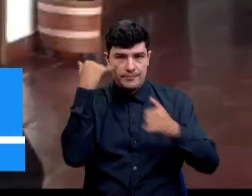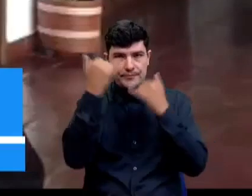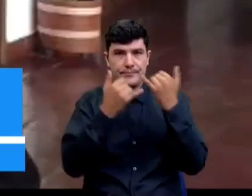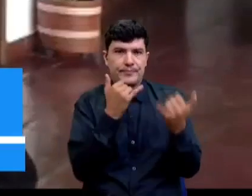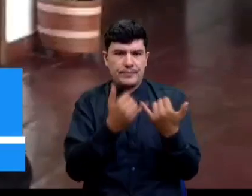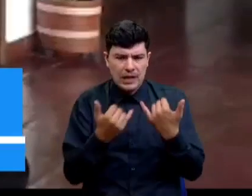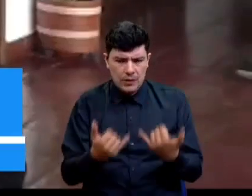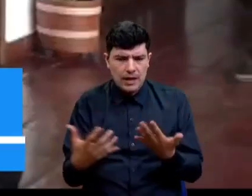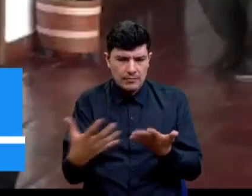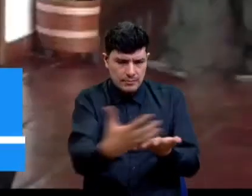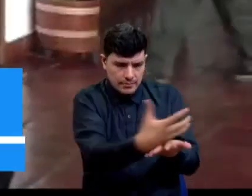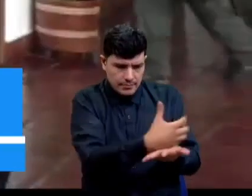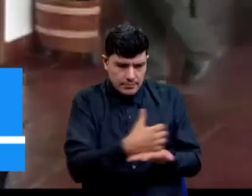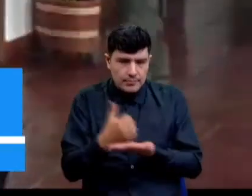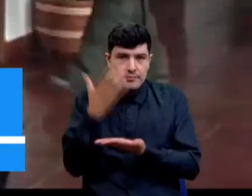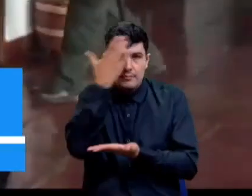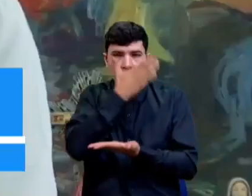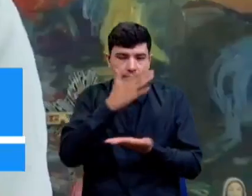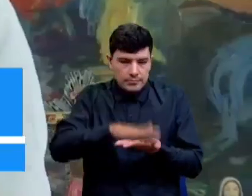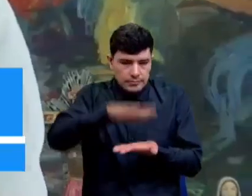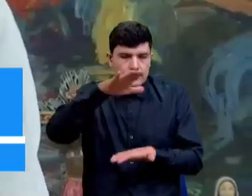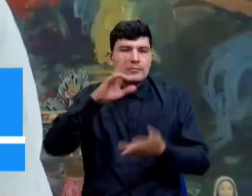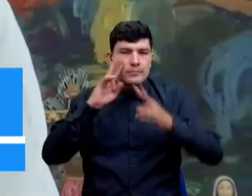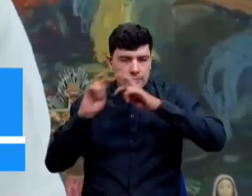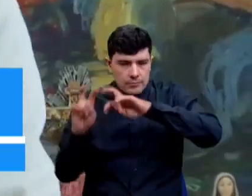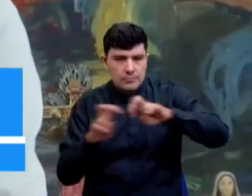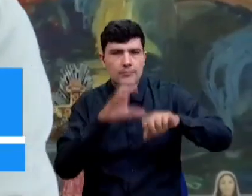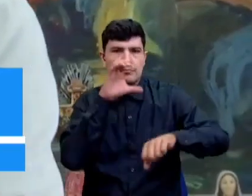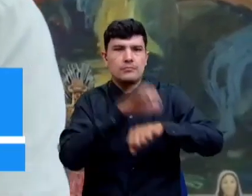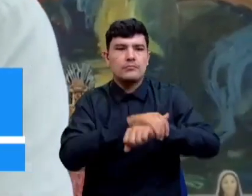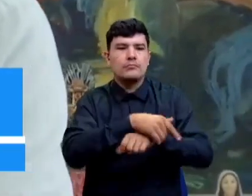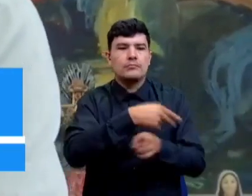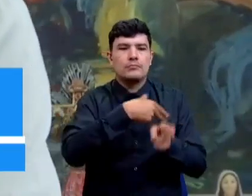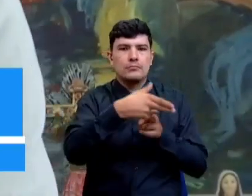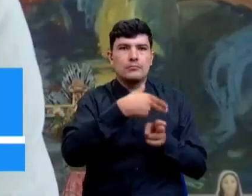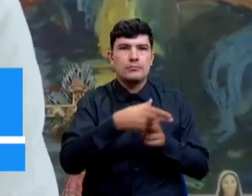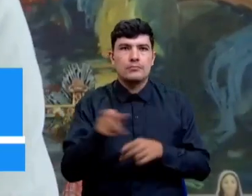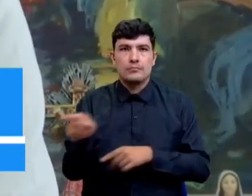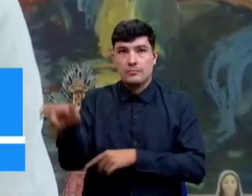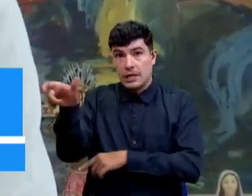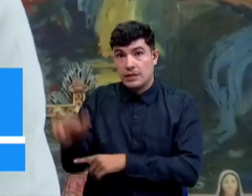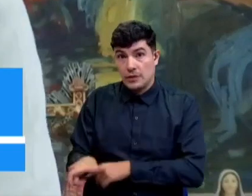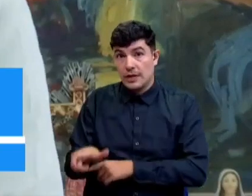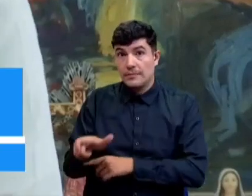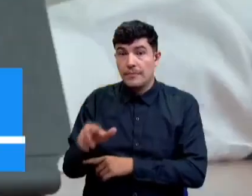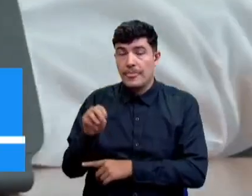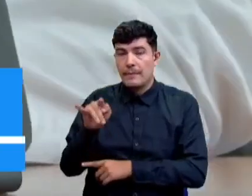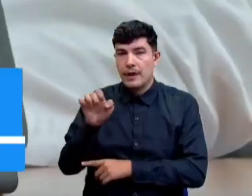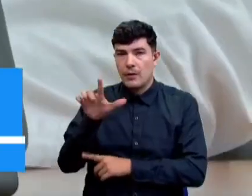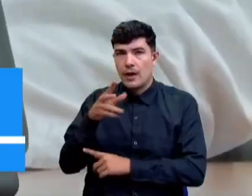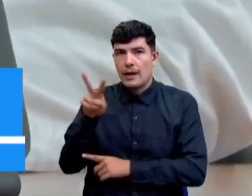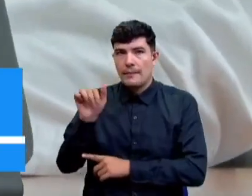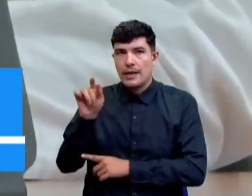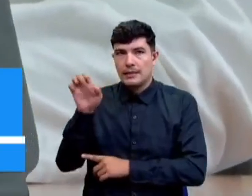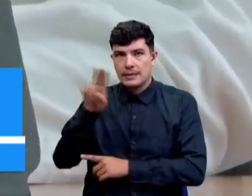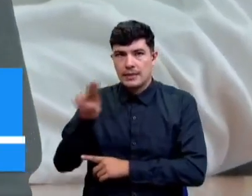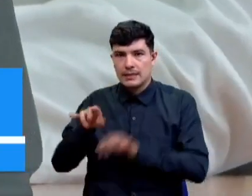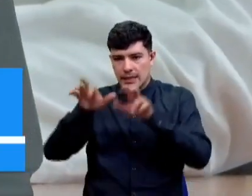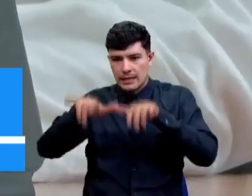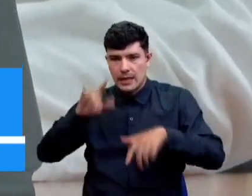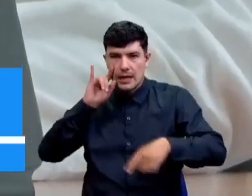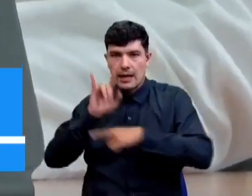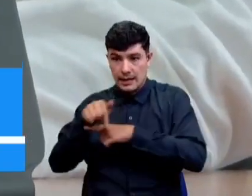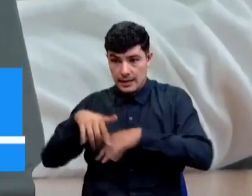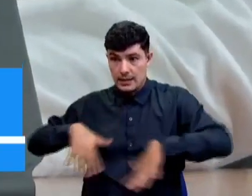allegar todos los elementos necesarios para esclarecer este hecho. El general en retiro Manuel Vázquez, secretario del Interior de